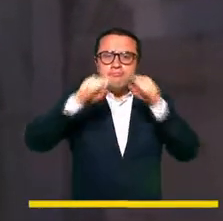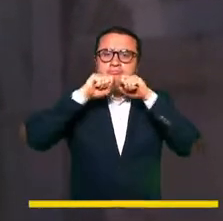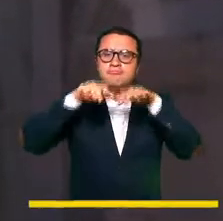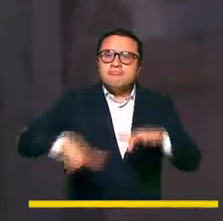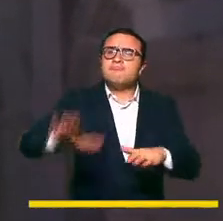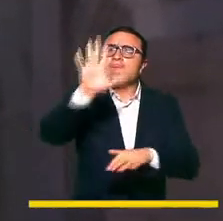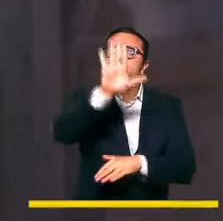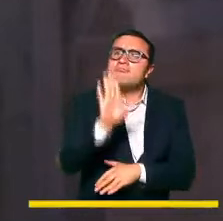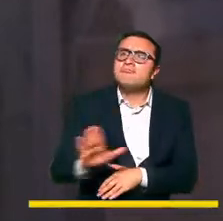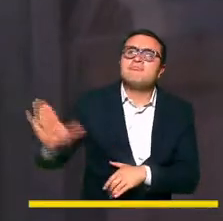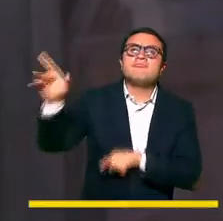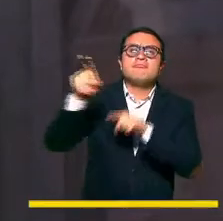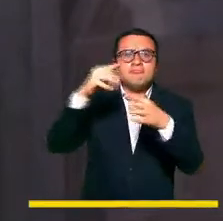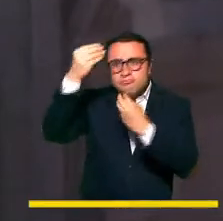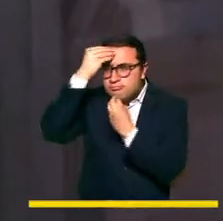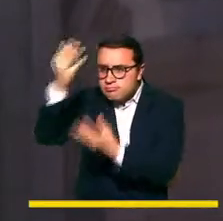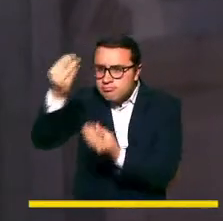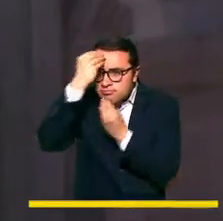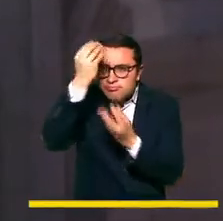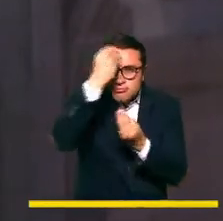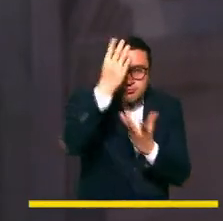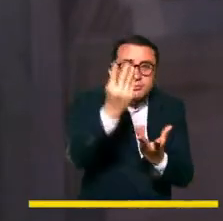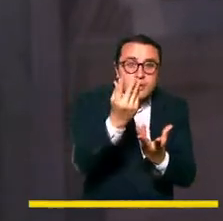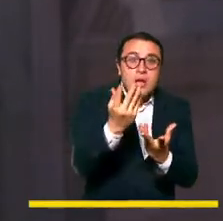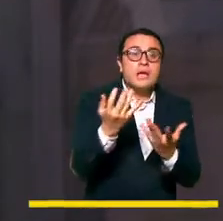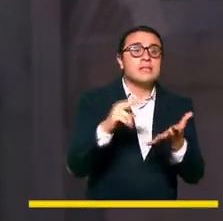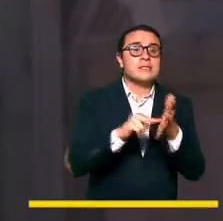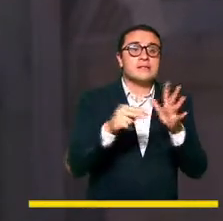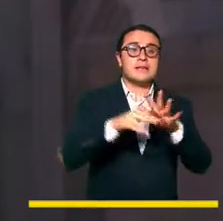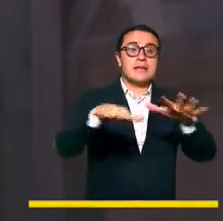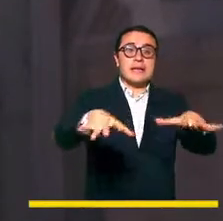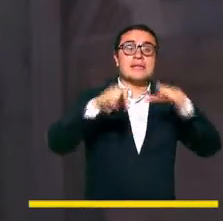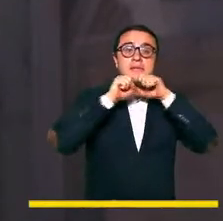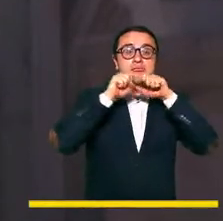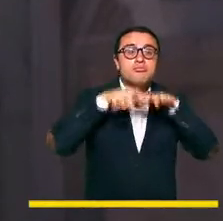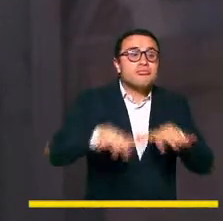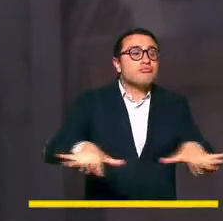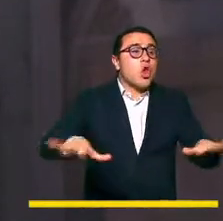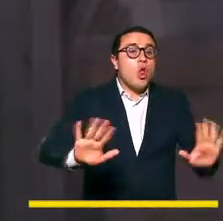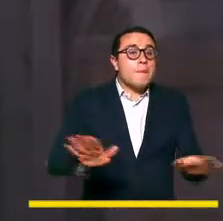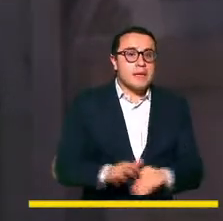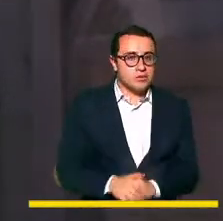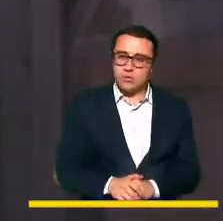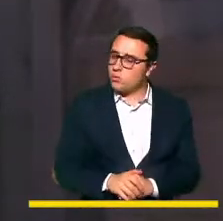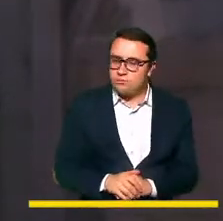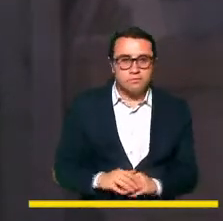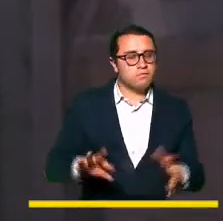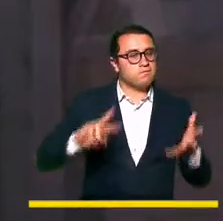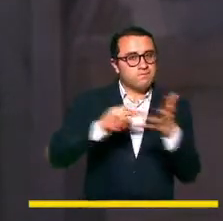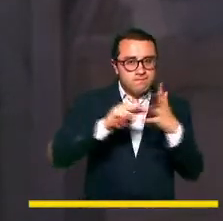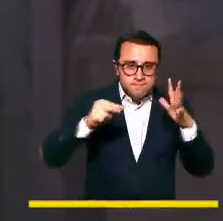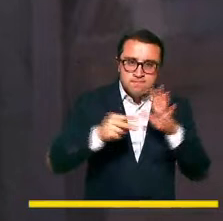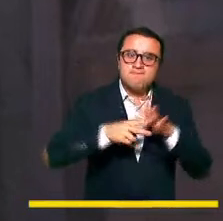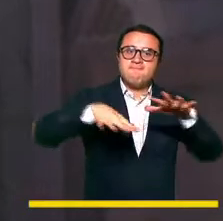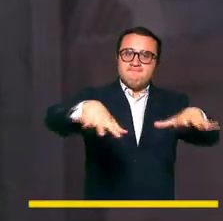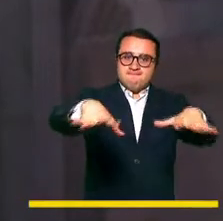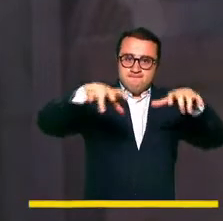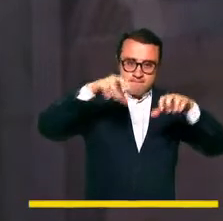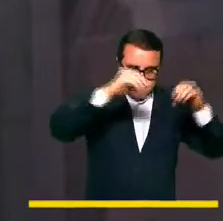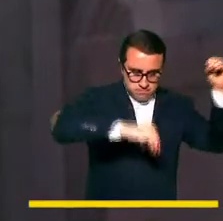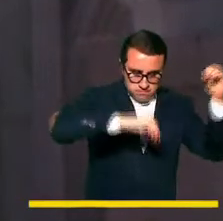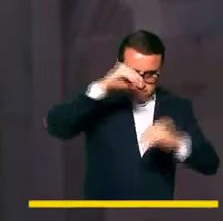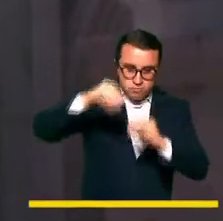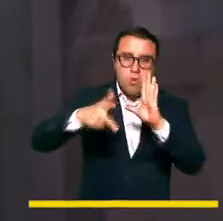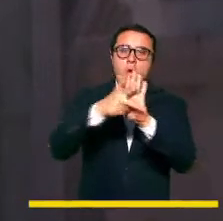regionales, esto ya no es una asamblea popular, sino esto ya es una asamblea constituyente.